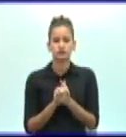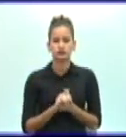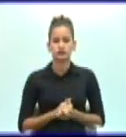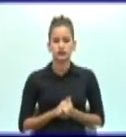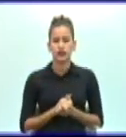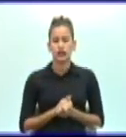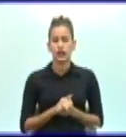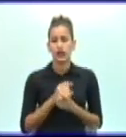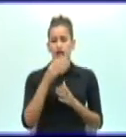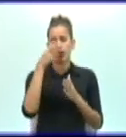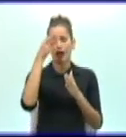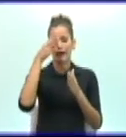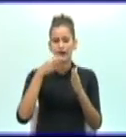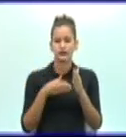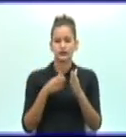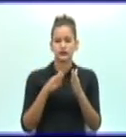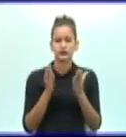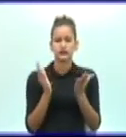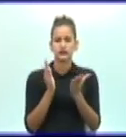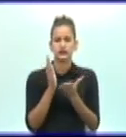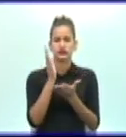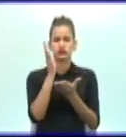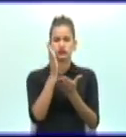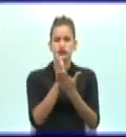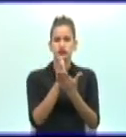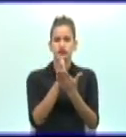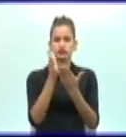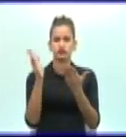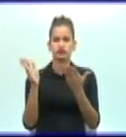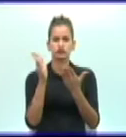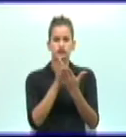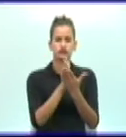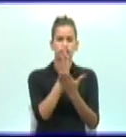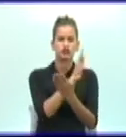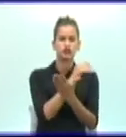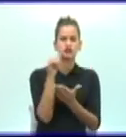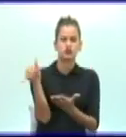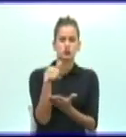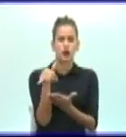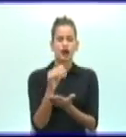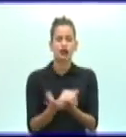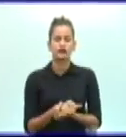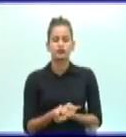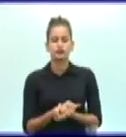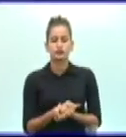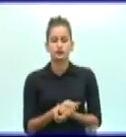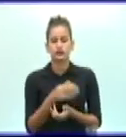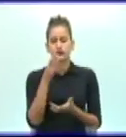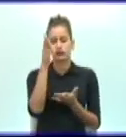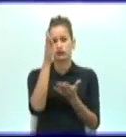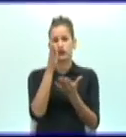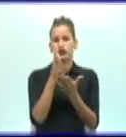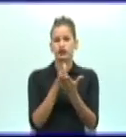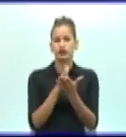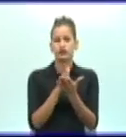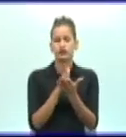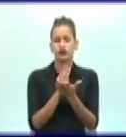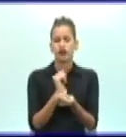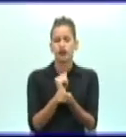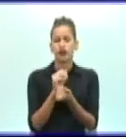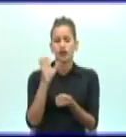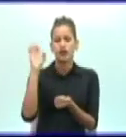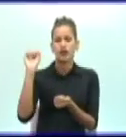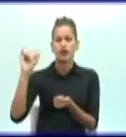La recta ha dividido a la figura en dos partes iguales. La recta constituye el eje de simetría de la